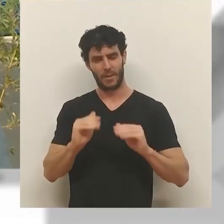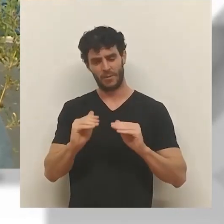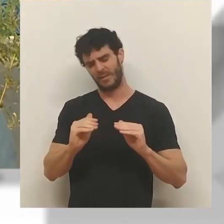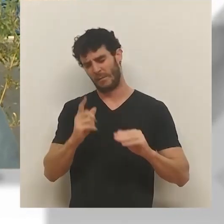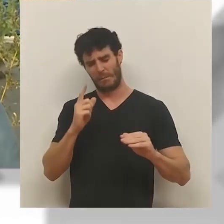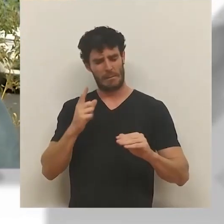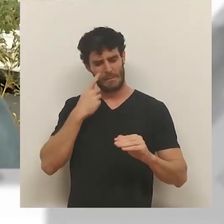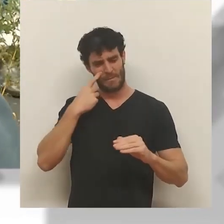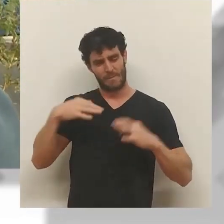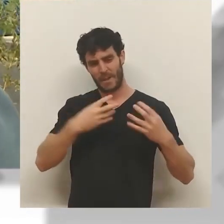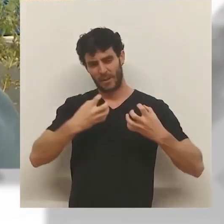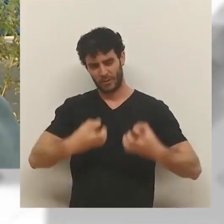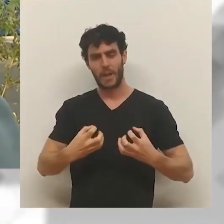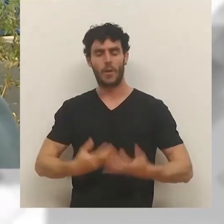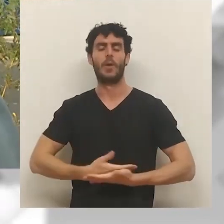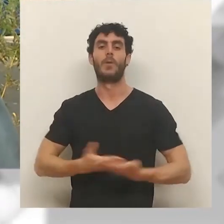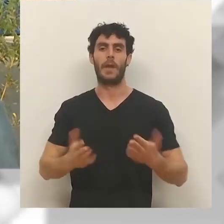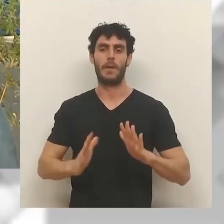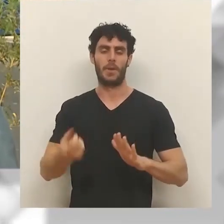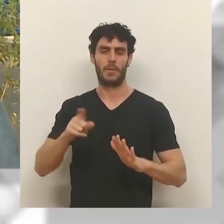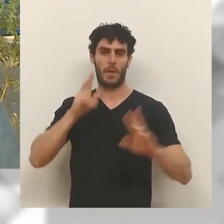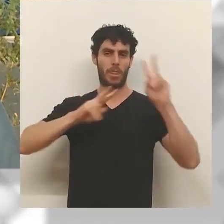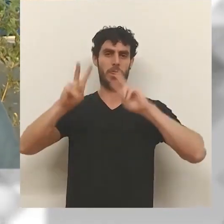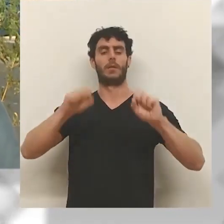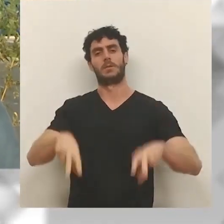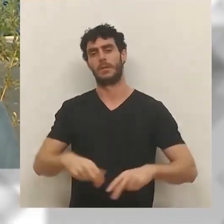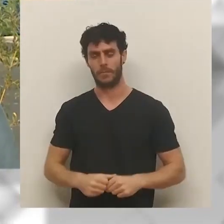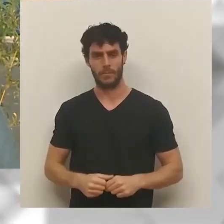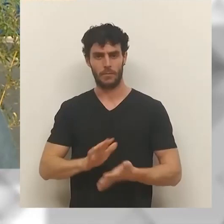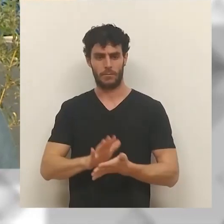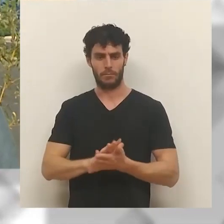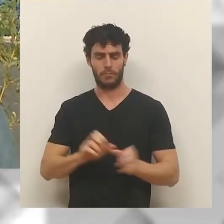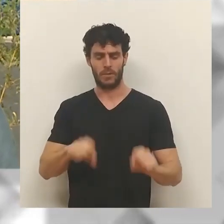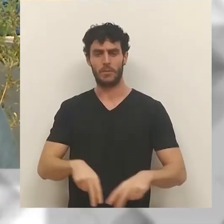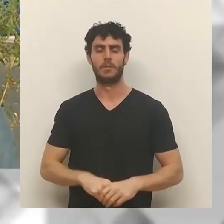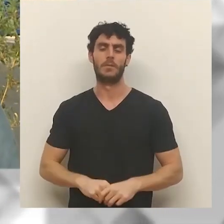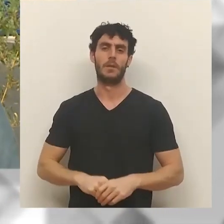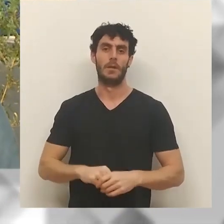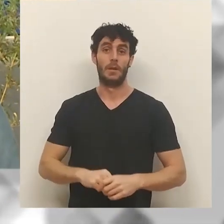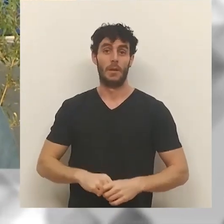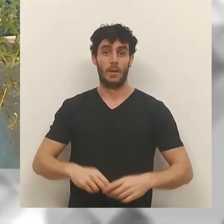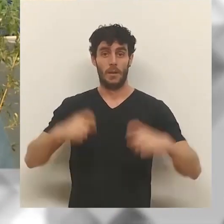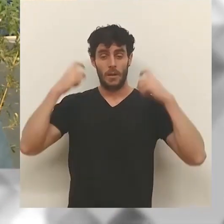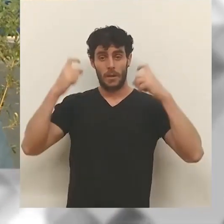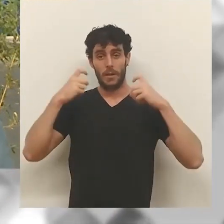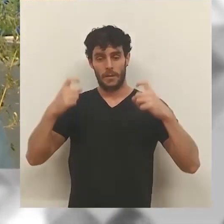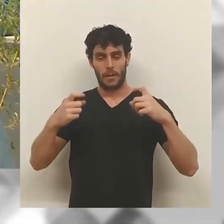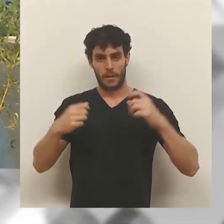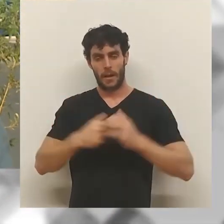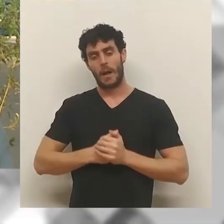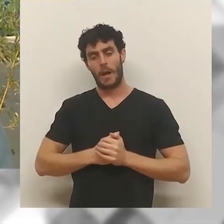mirar mucho la categoría del rival hacer un partido serio con confianza pero a la vez sin distracciones, sin relajaciones